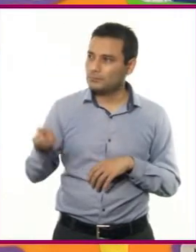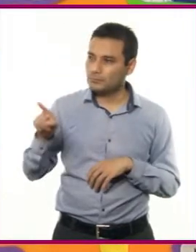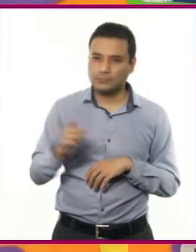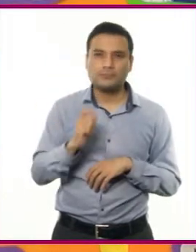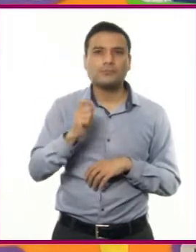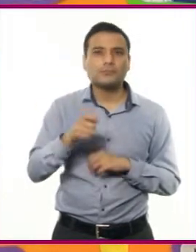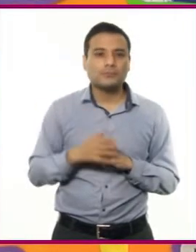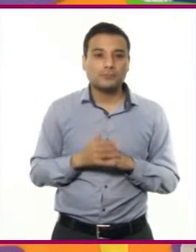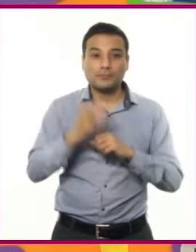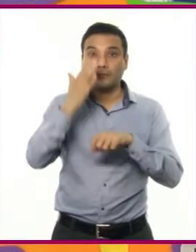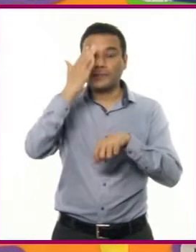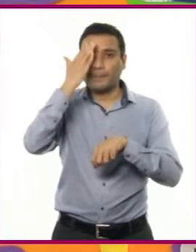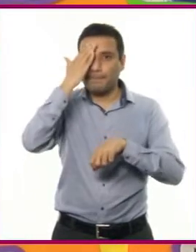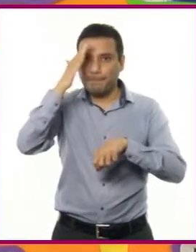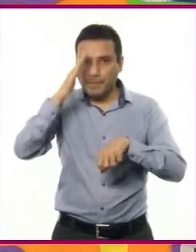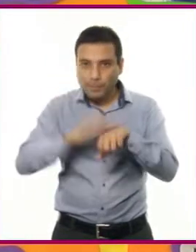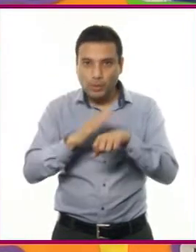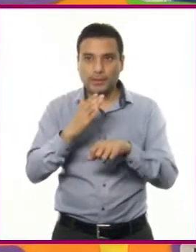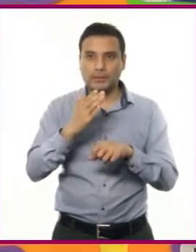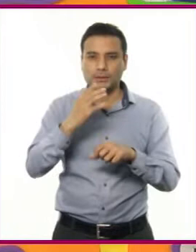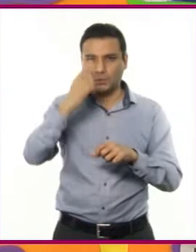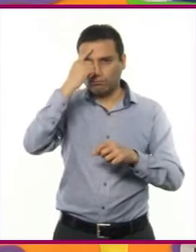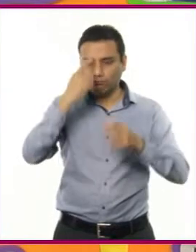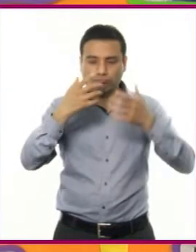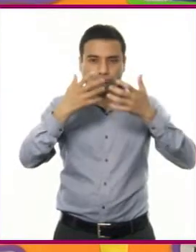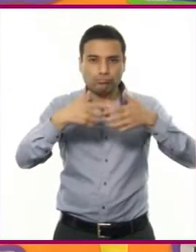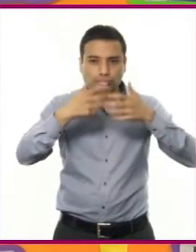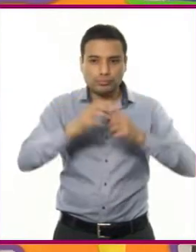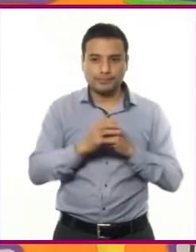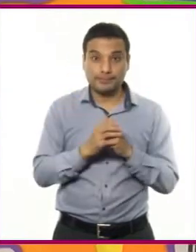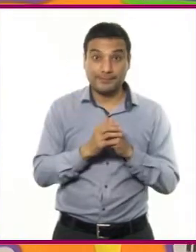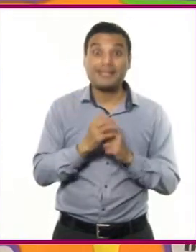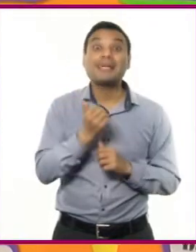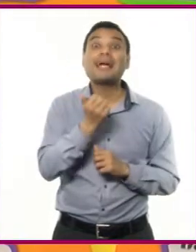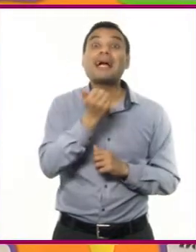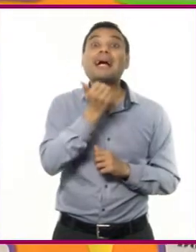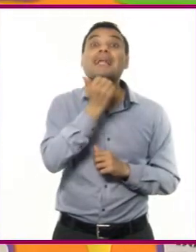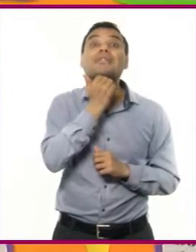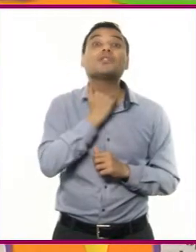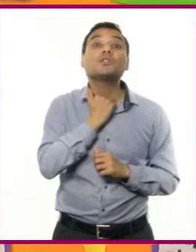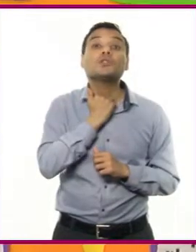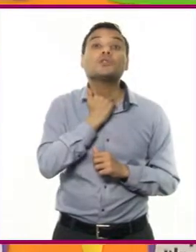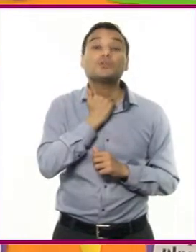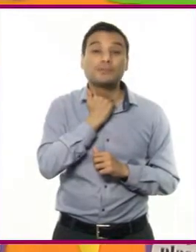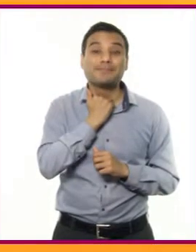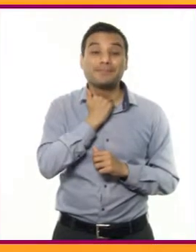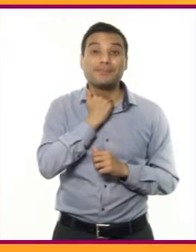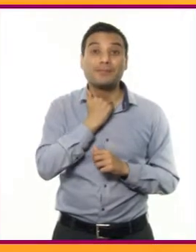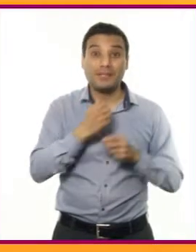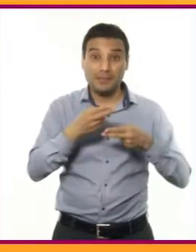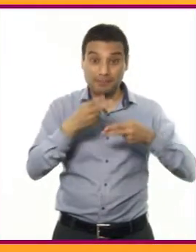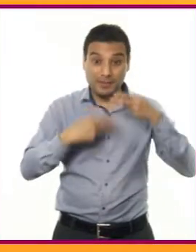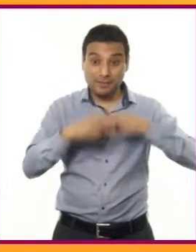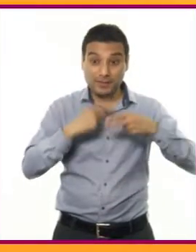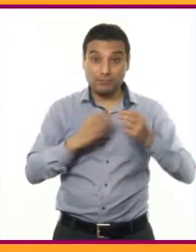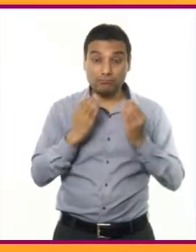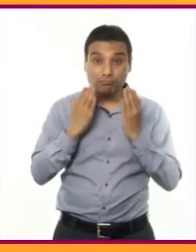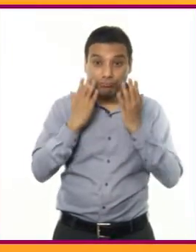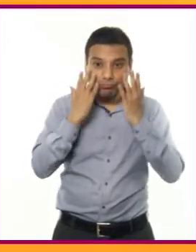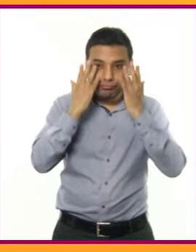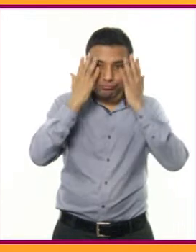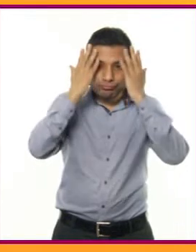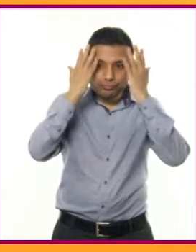la memoria y la cognición, el alcohol se adhiere al glutamato, impidiendo su